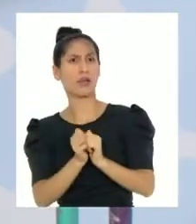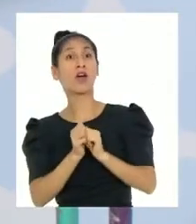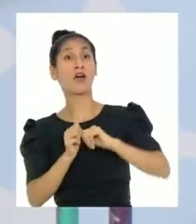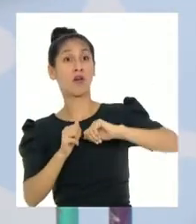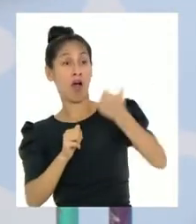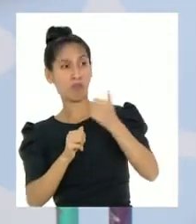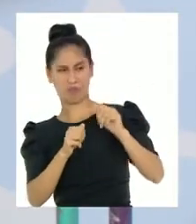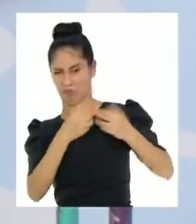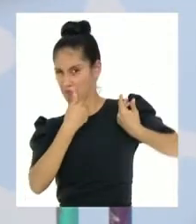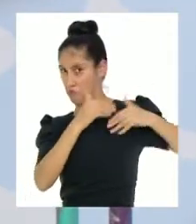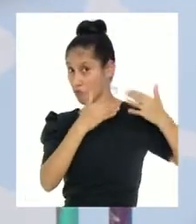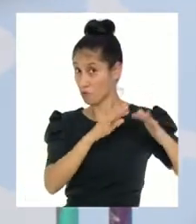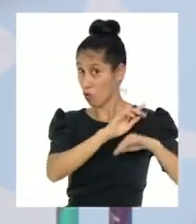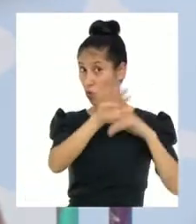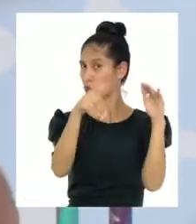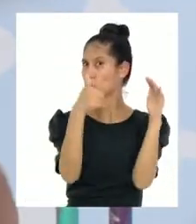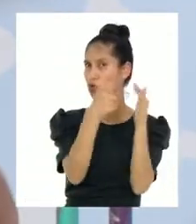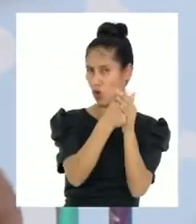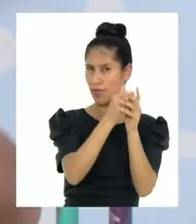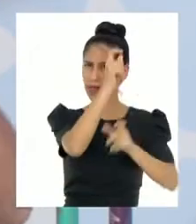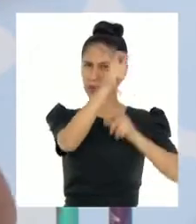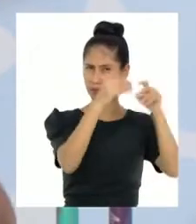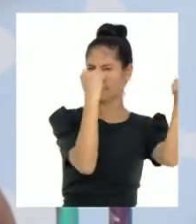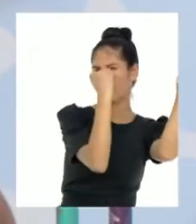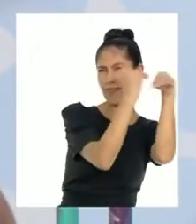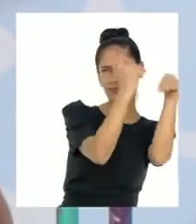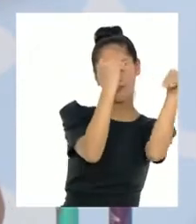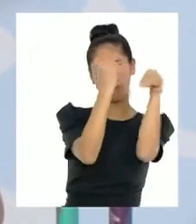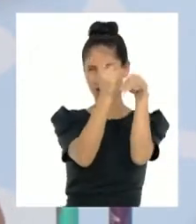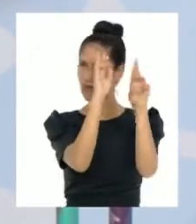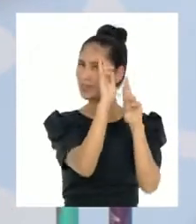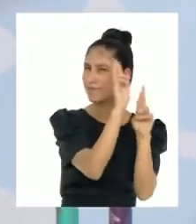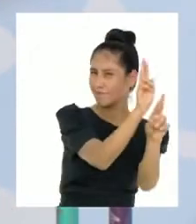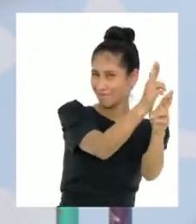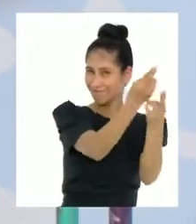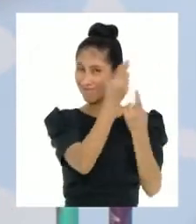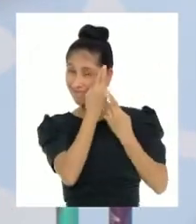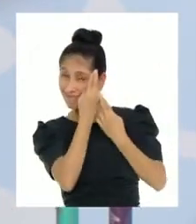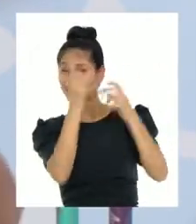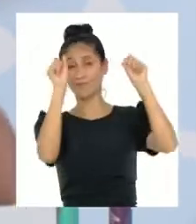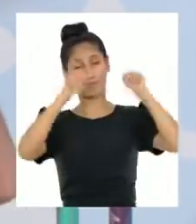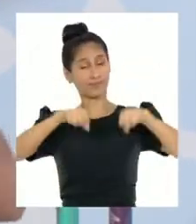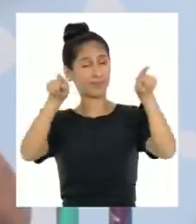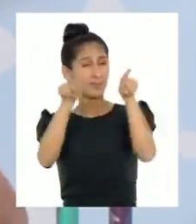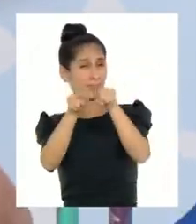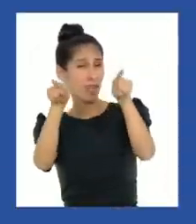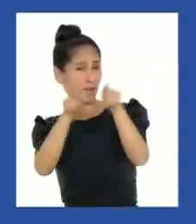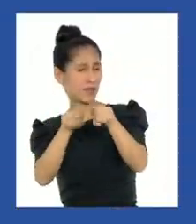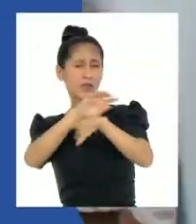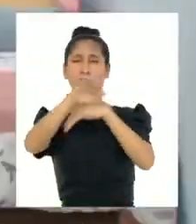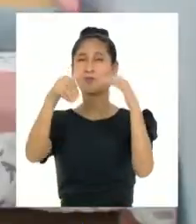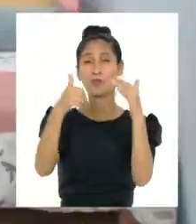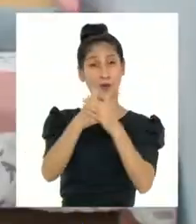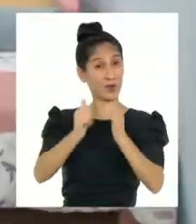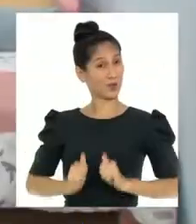mismos derechos. Y además para lograr una convivencia saludable. Este es uno de los problemas que debemos erradicar.